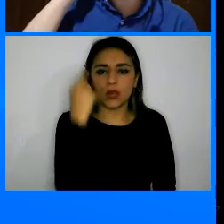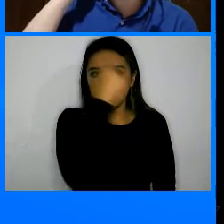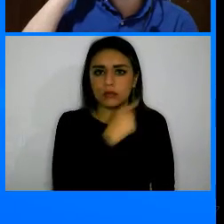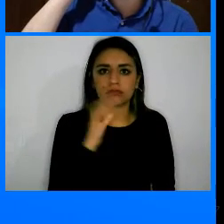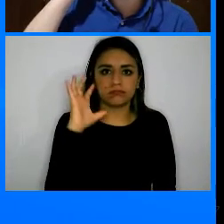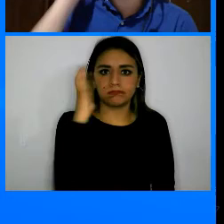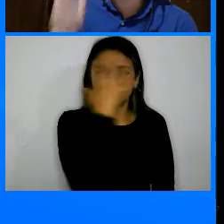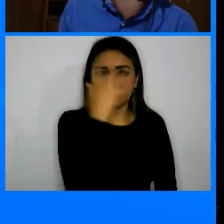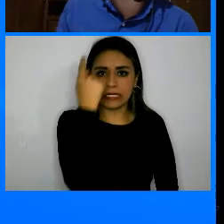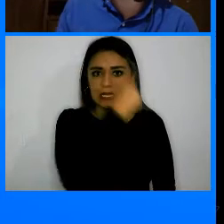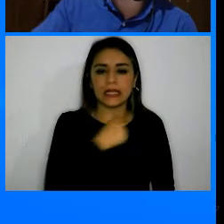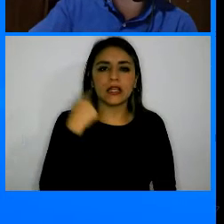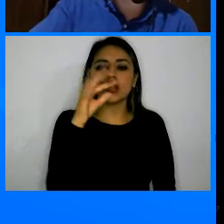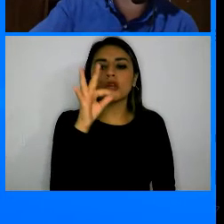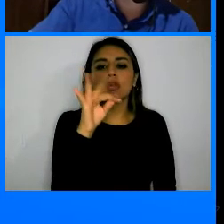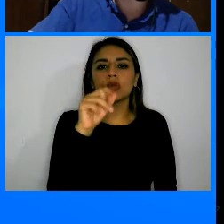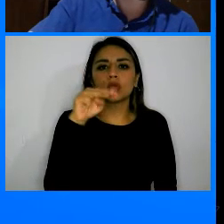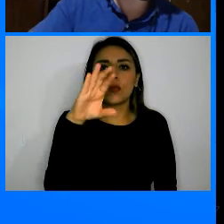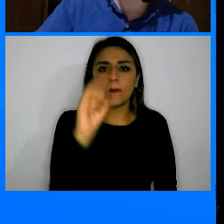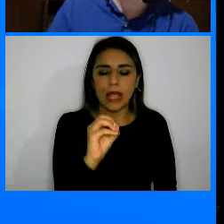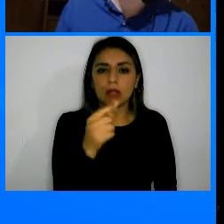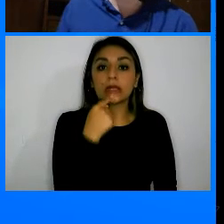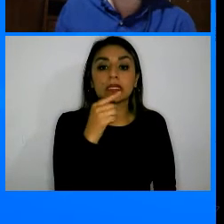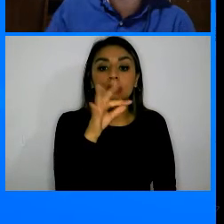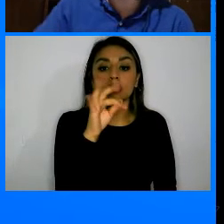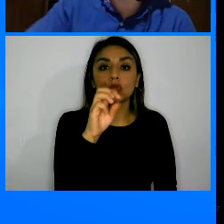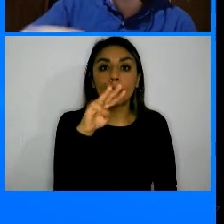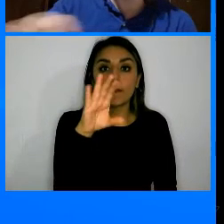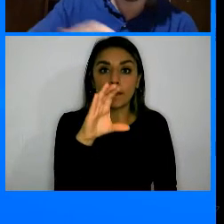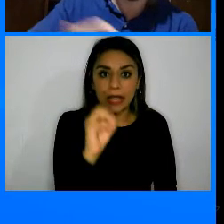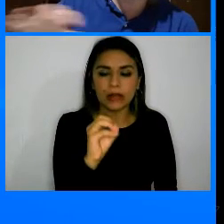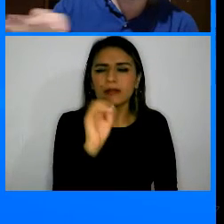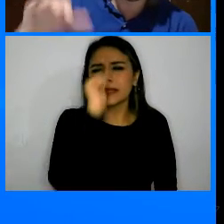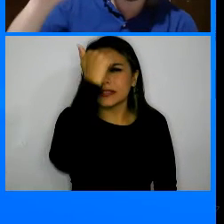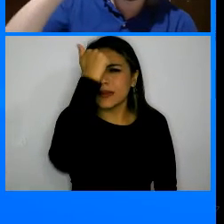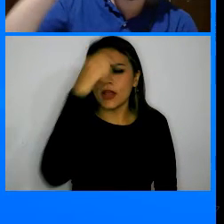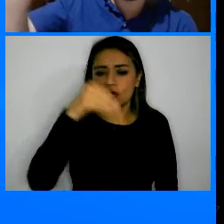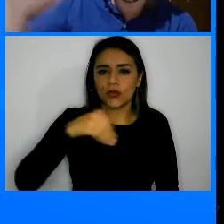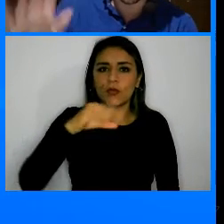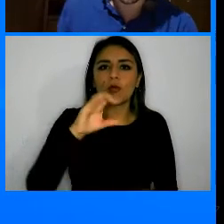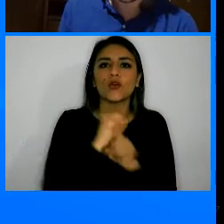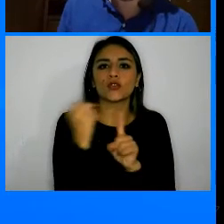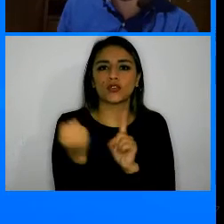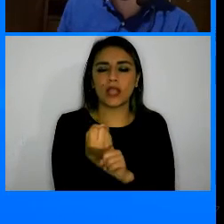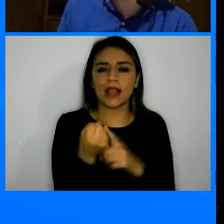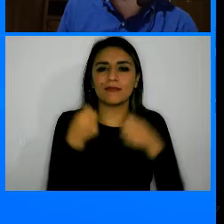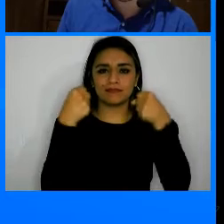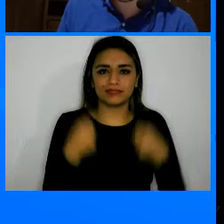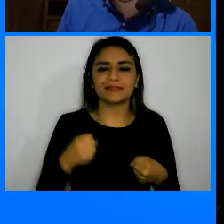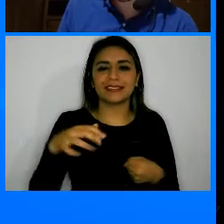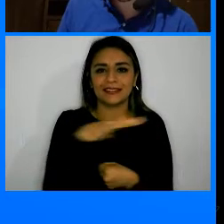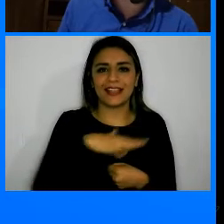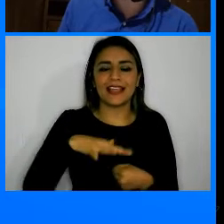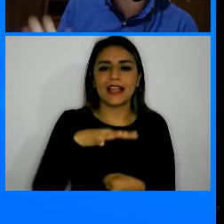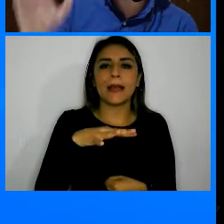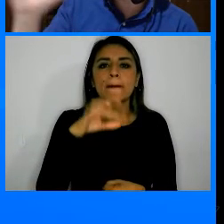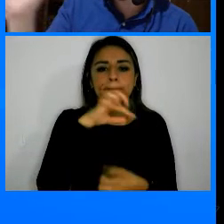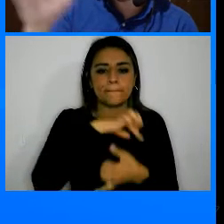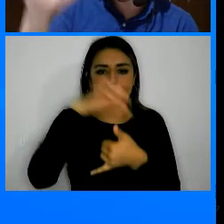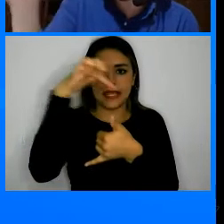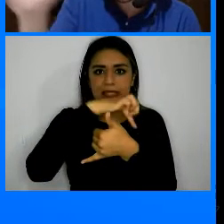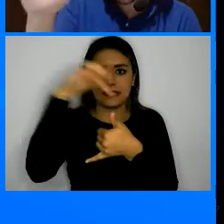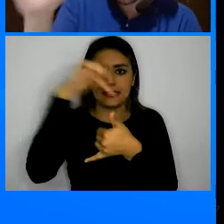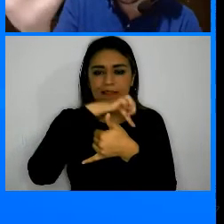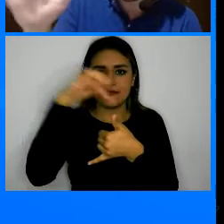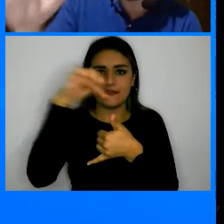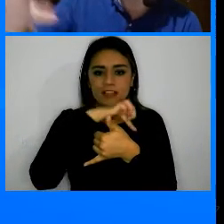humano de la región Tumaco, que cuando decimos Tumaco nos referimos principalmente a los grupos sociales que se asentaron sobre el litoral pacífico, en